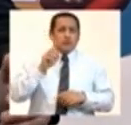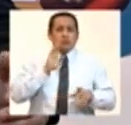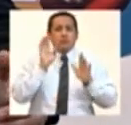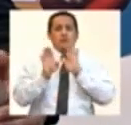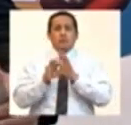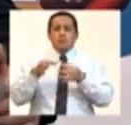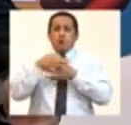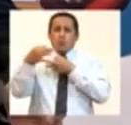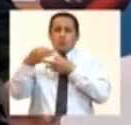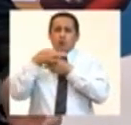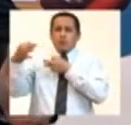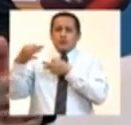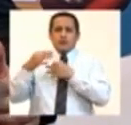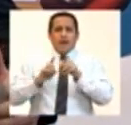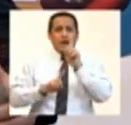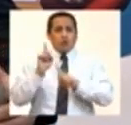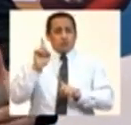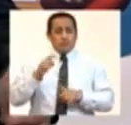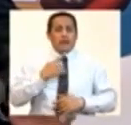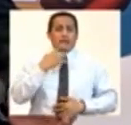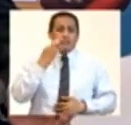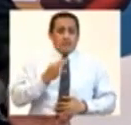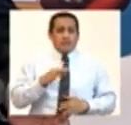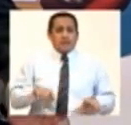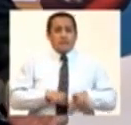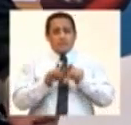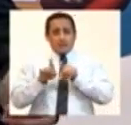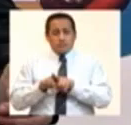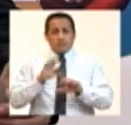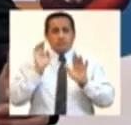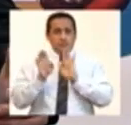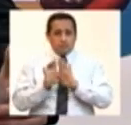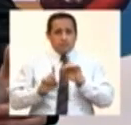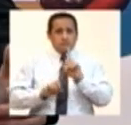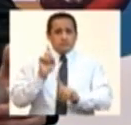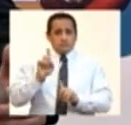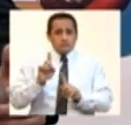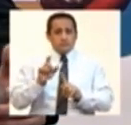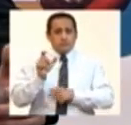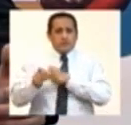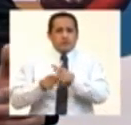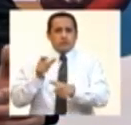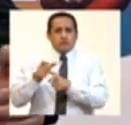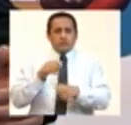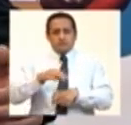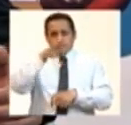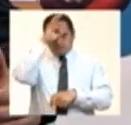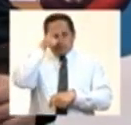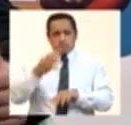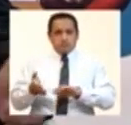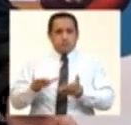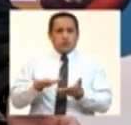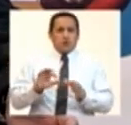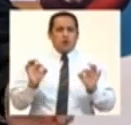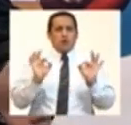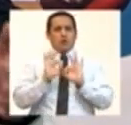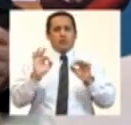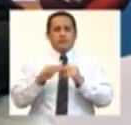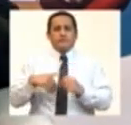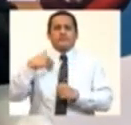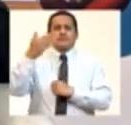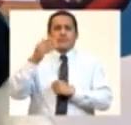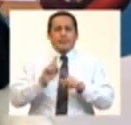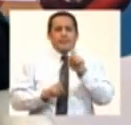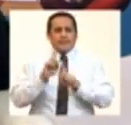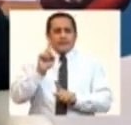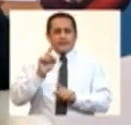campesinos de las zonas rurales, lo cual no quita que también haya habido víctimas en las ciudades, que